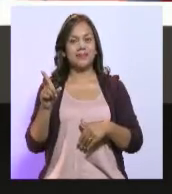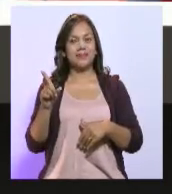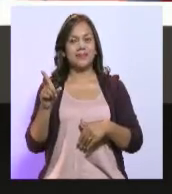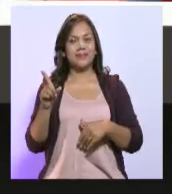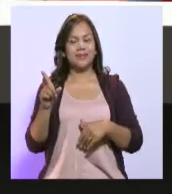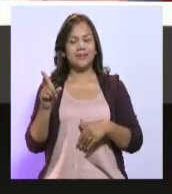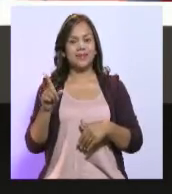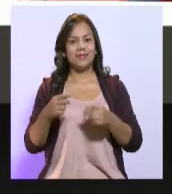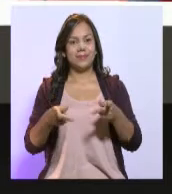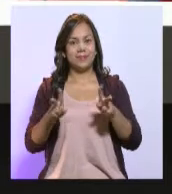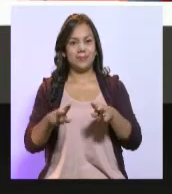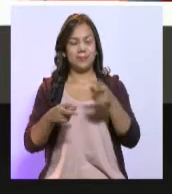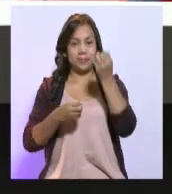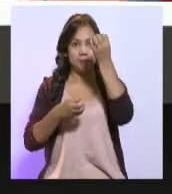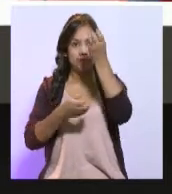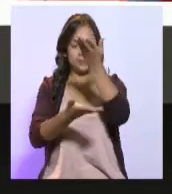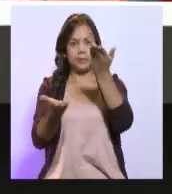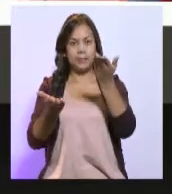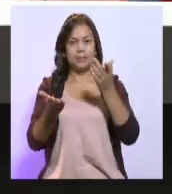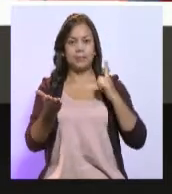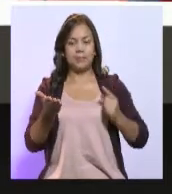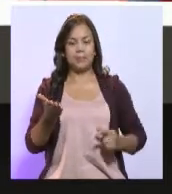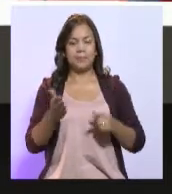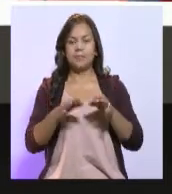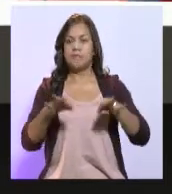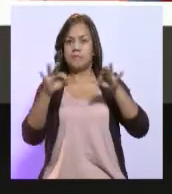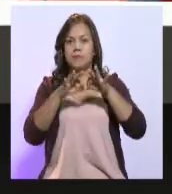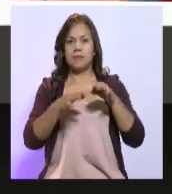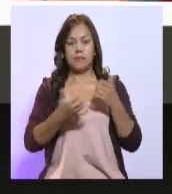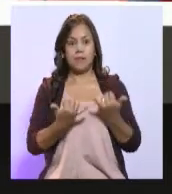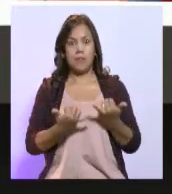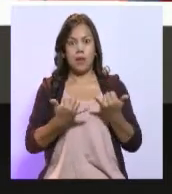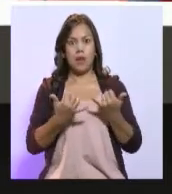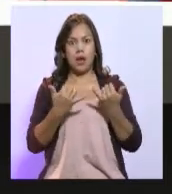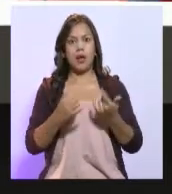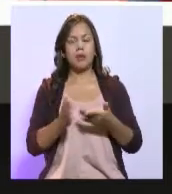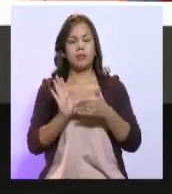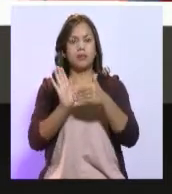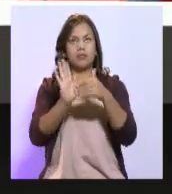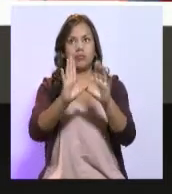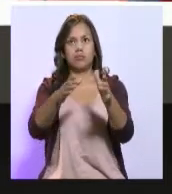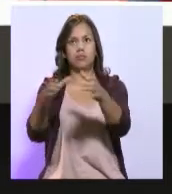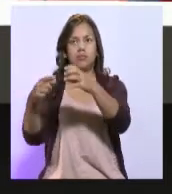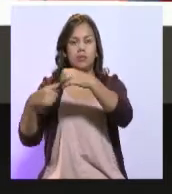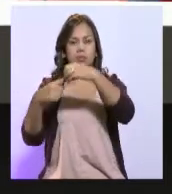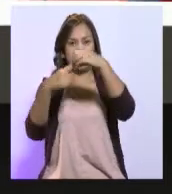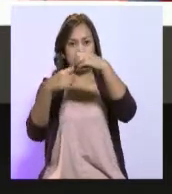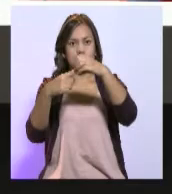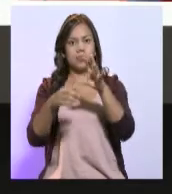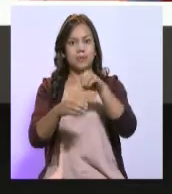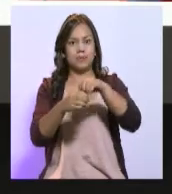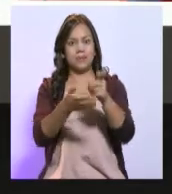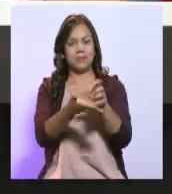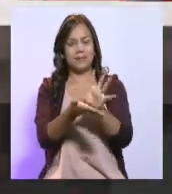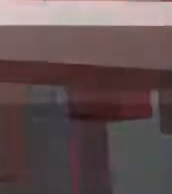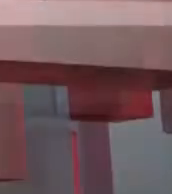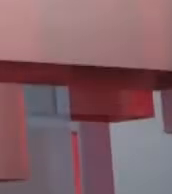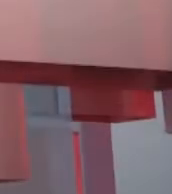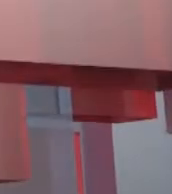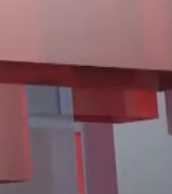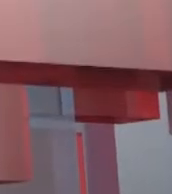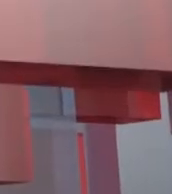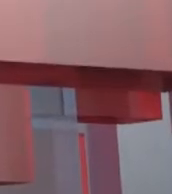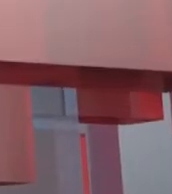tvl.asambleanacional.gov.es. A continuación les presentamos las noticias que se han generado el día de hoy en las comisiones especializadas, entre otros temas.